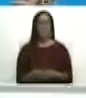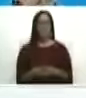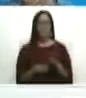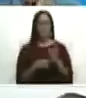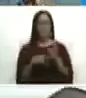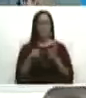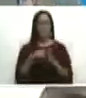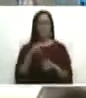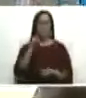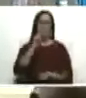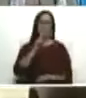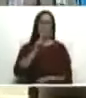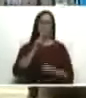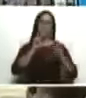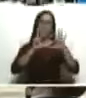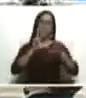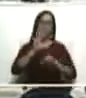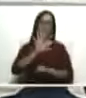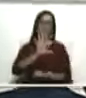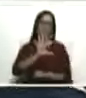Artículo 185.